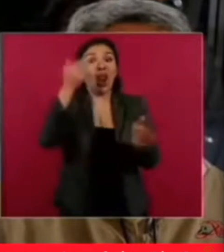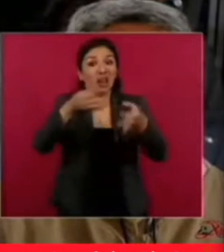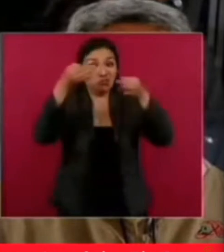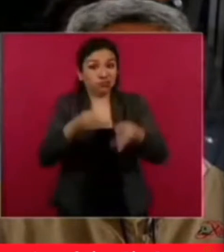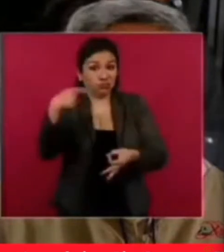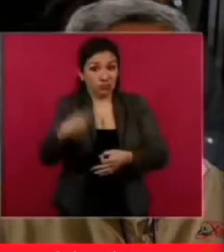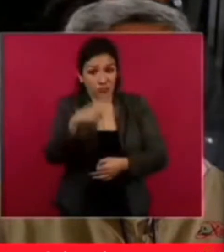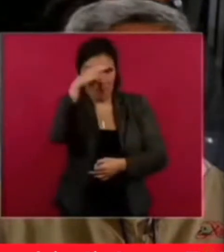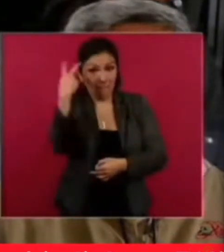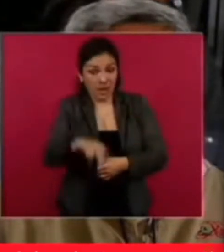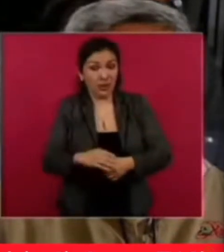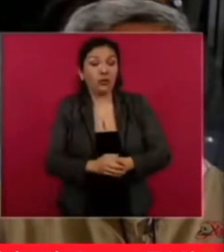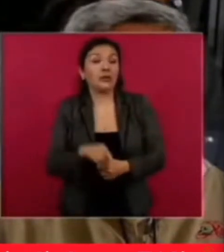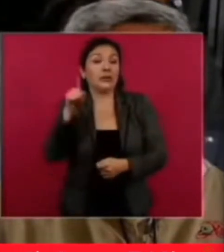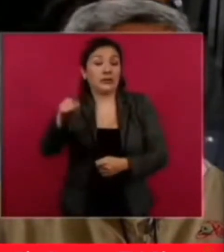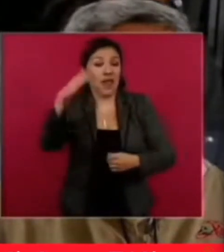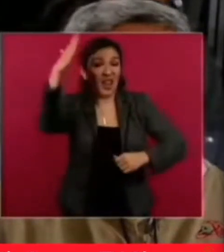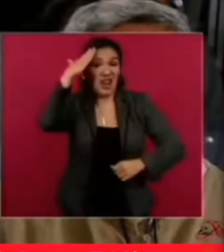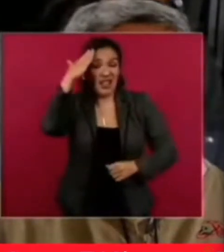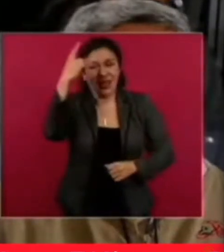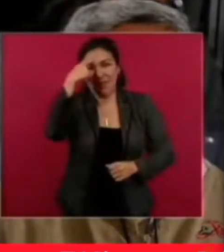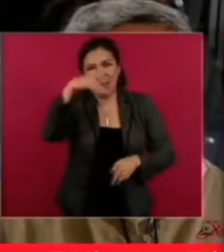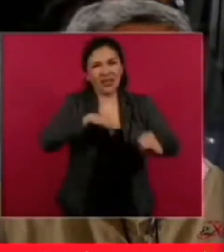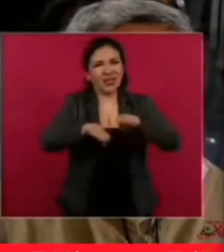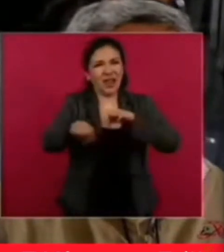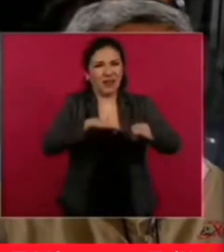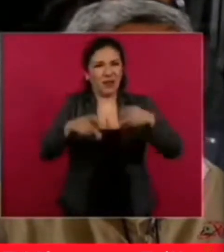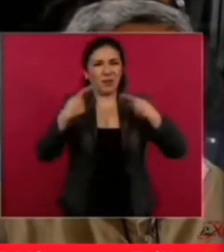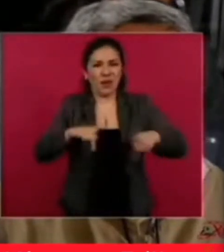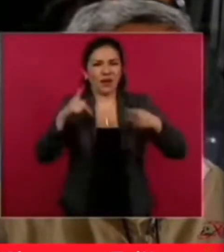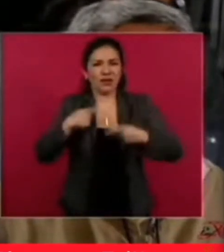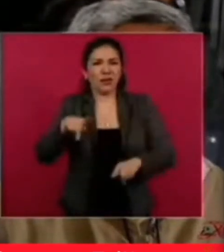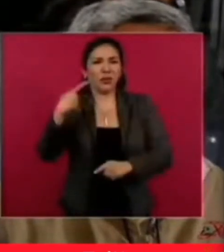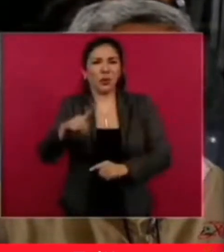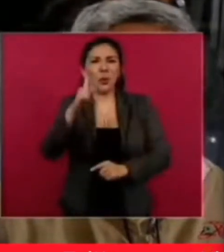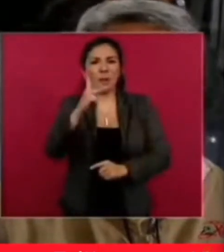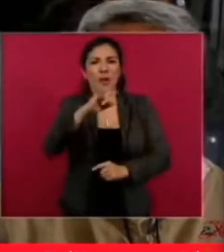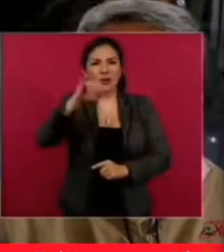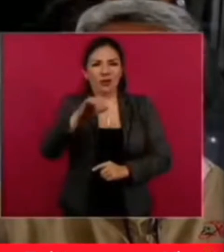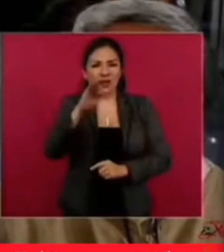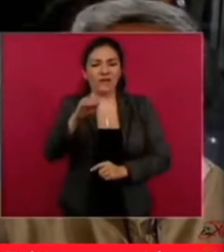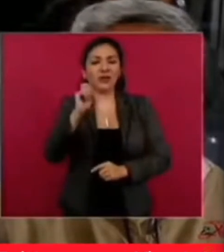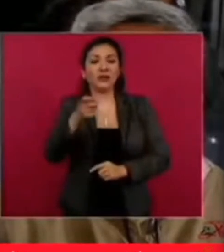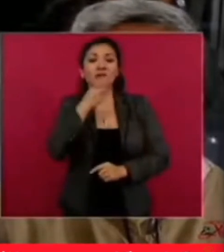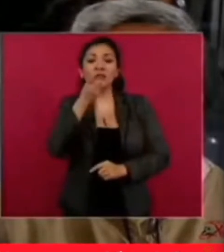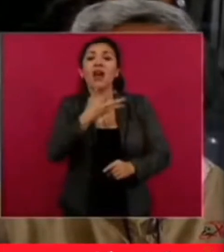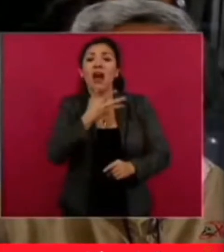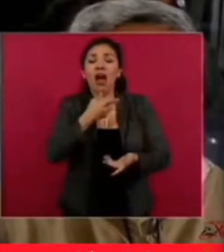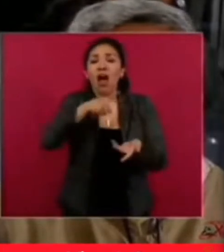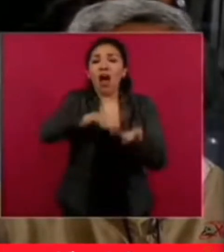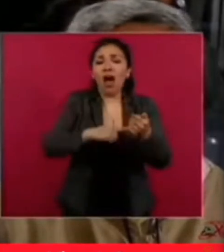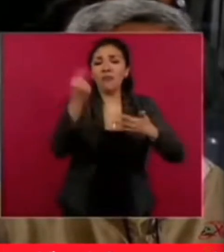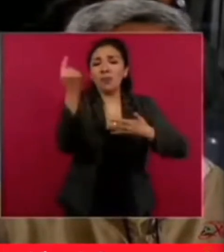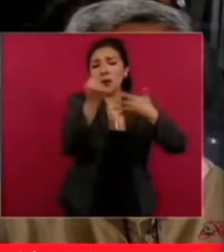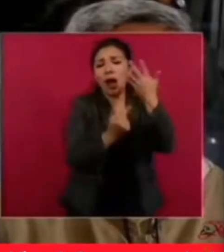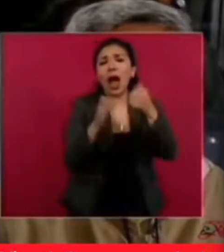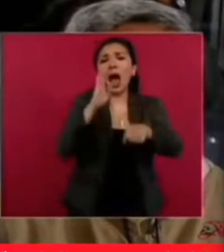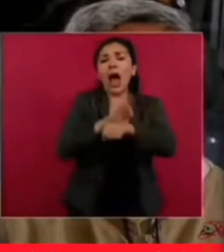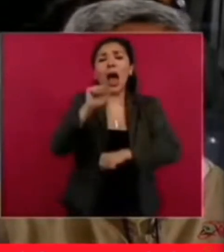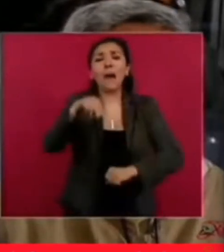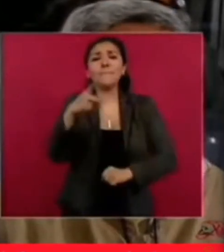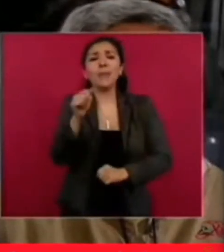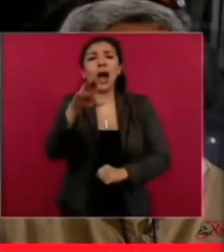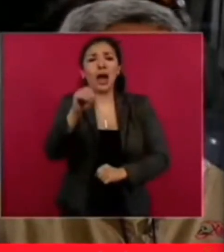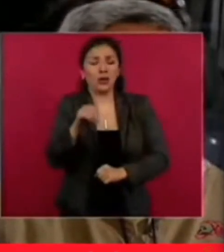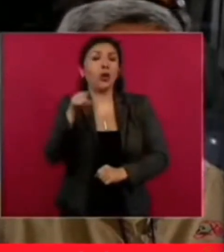Por lo pronto, el líder del Sindicato Único de Trabajadores del Poder Judicial alista una cascada de amparos y de manifestaciones como ya se